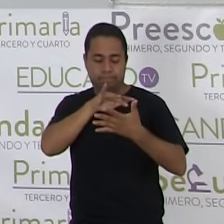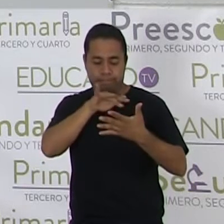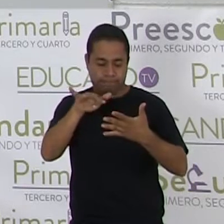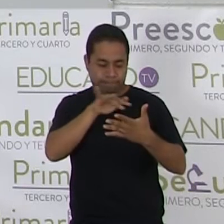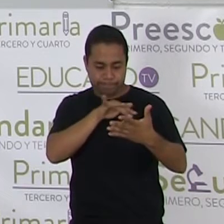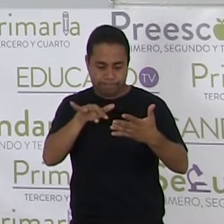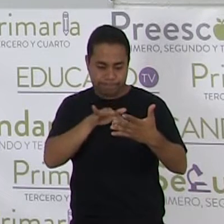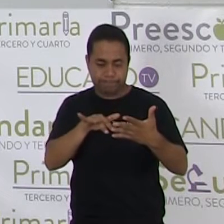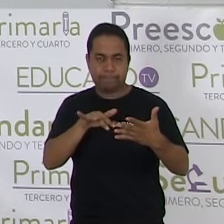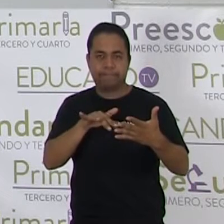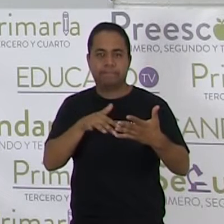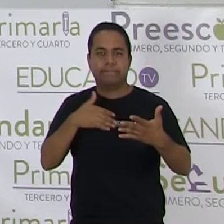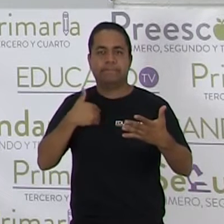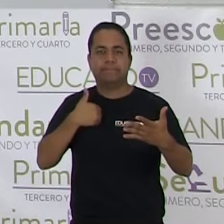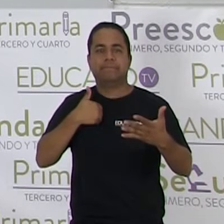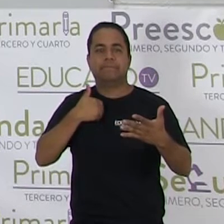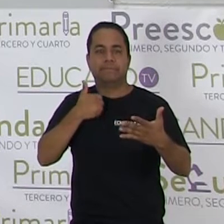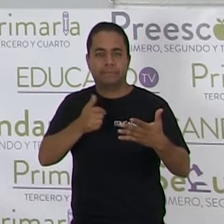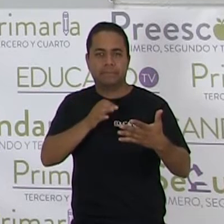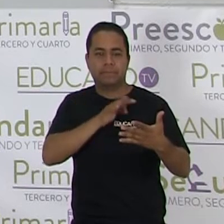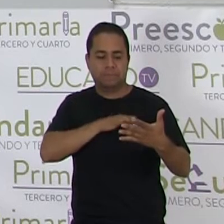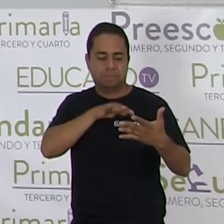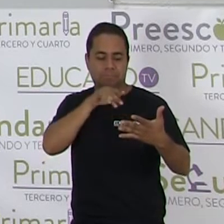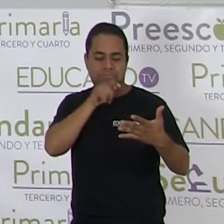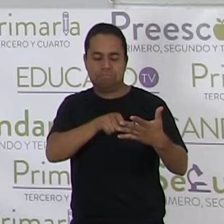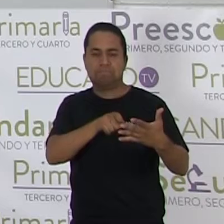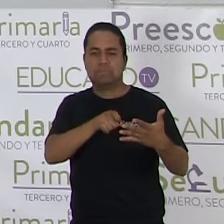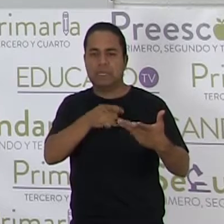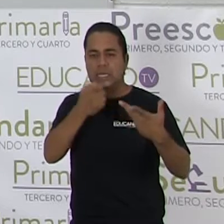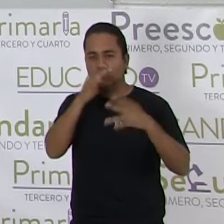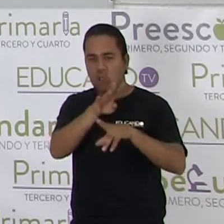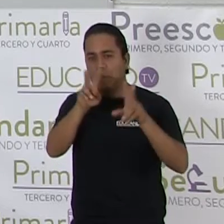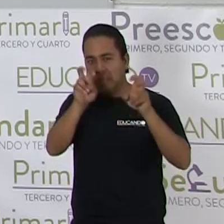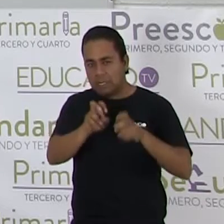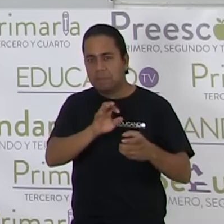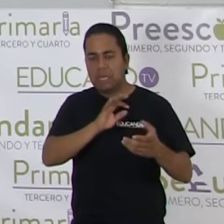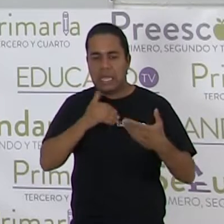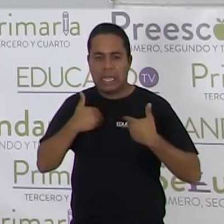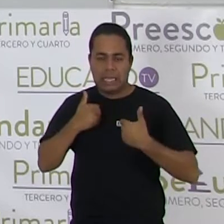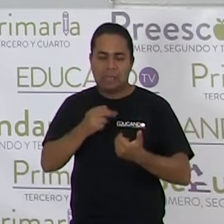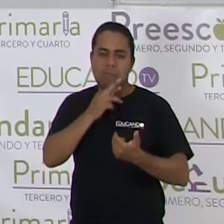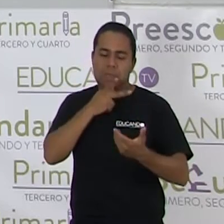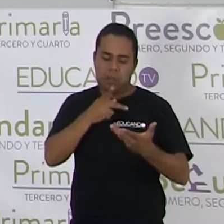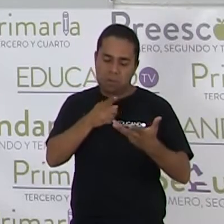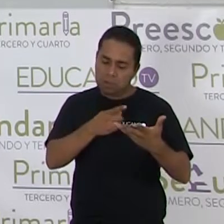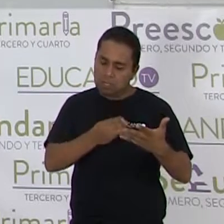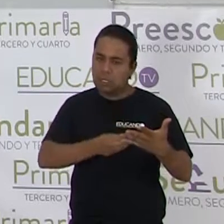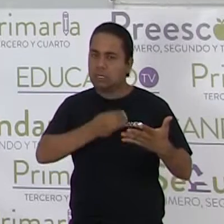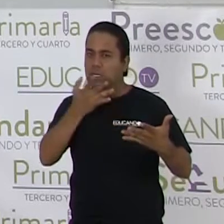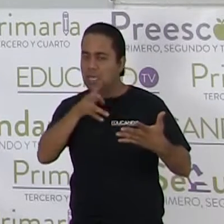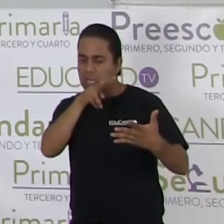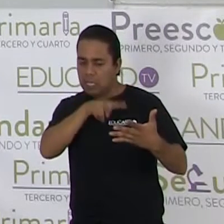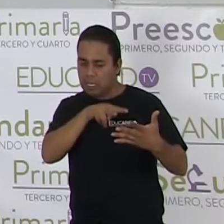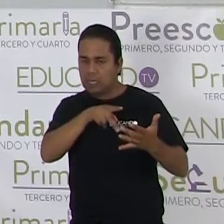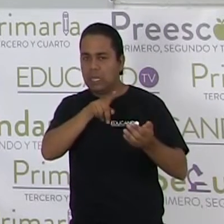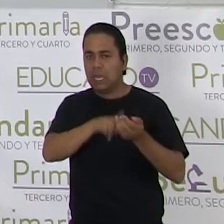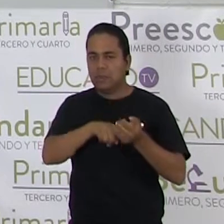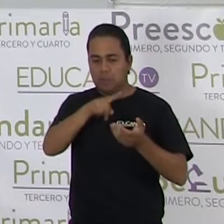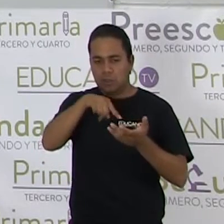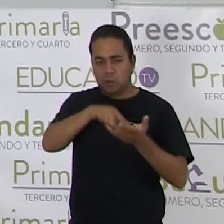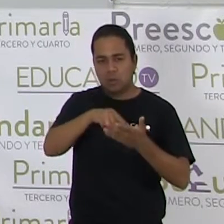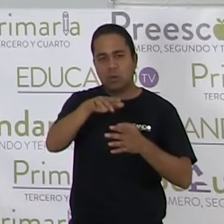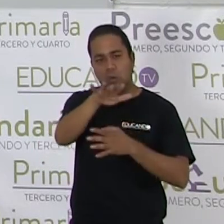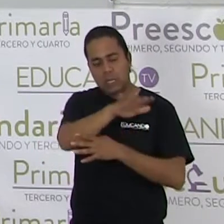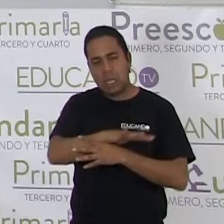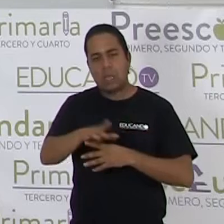persona que está leyendo le permita saber más acerca del tema, le permita saber más acerca del contexto donde se está realizando